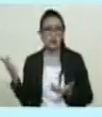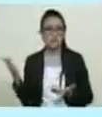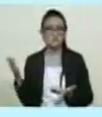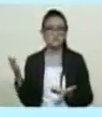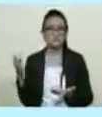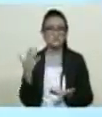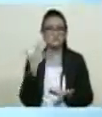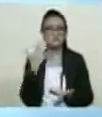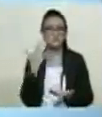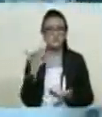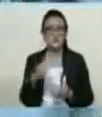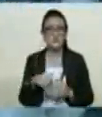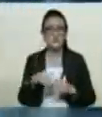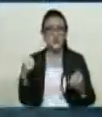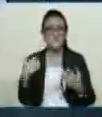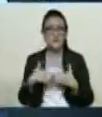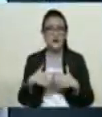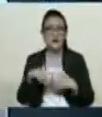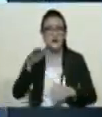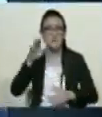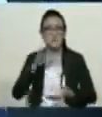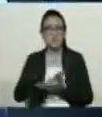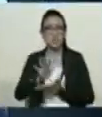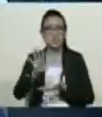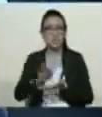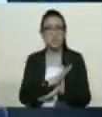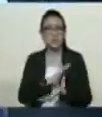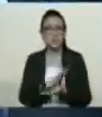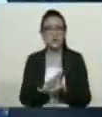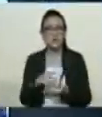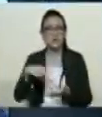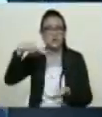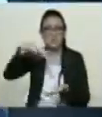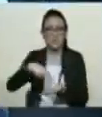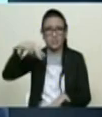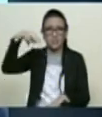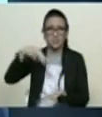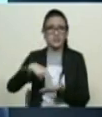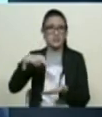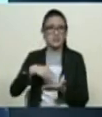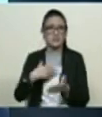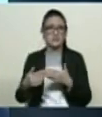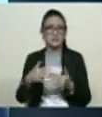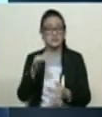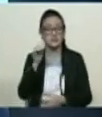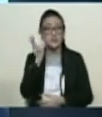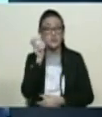y sacan las máquinas, las pisotean, se montan sobre las máquinas. ¿Tenemos el audio?